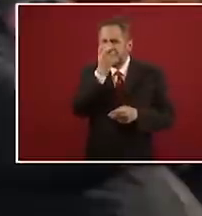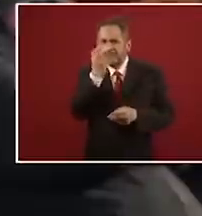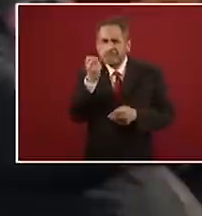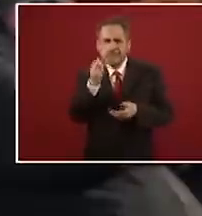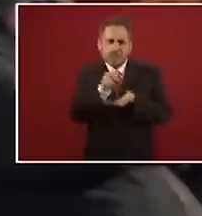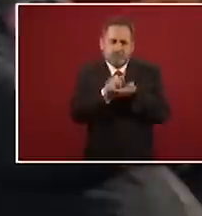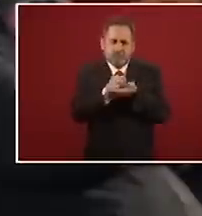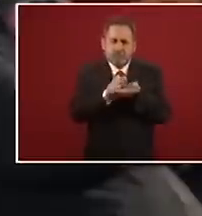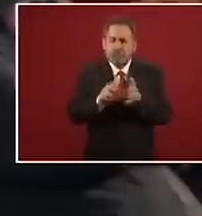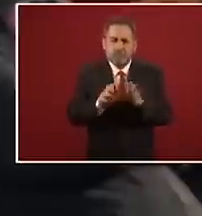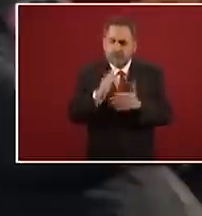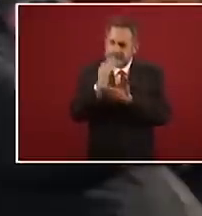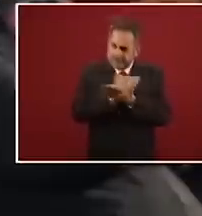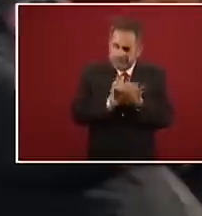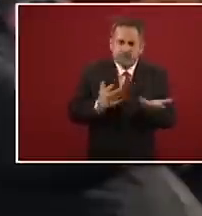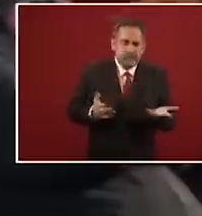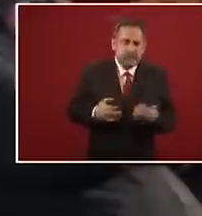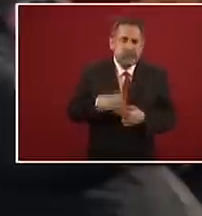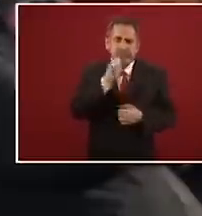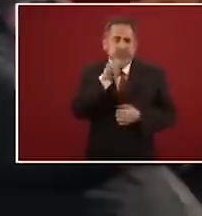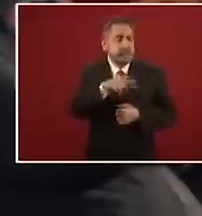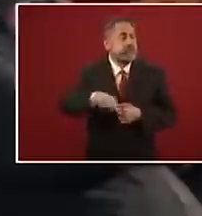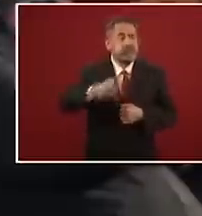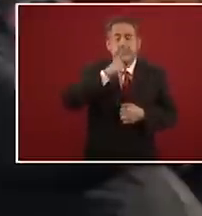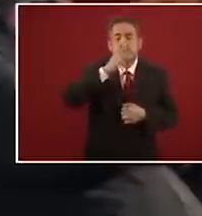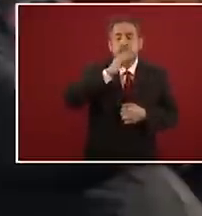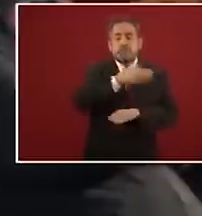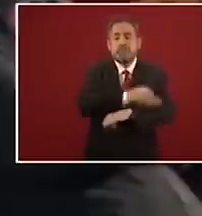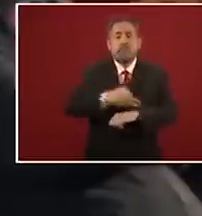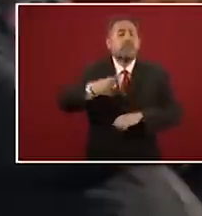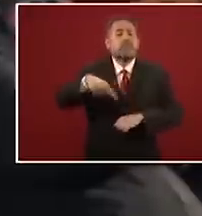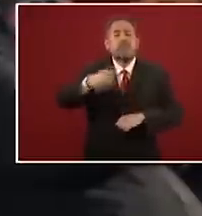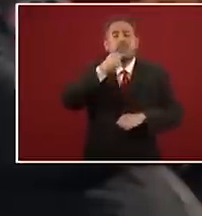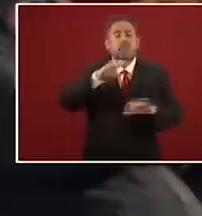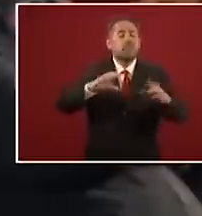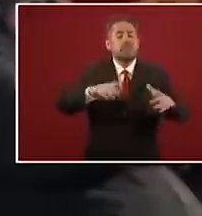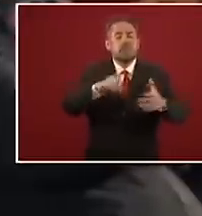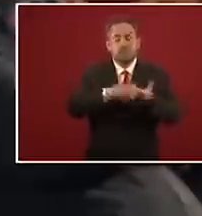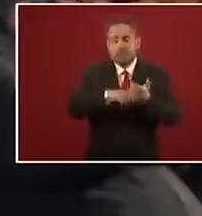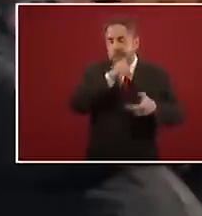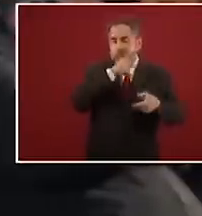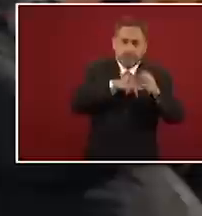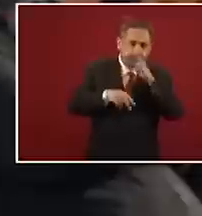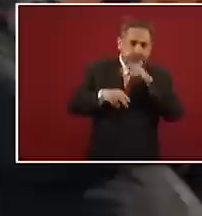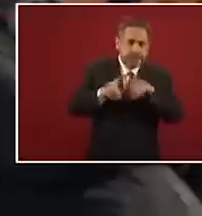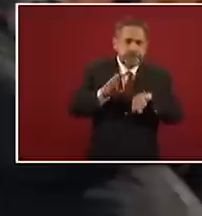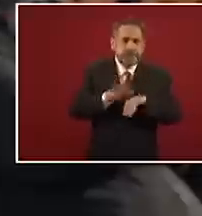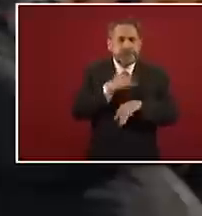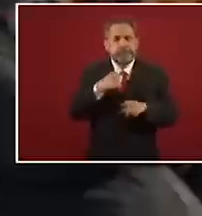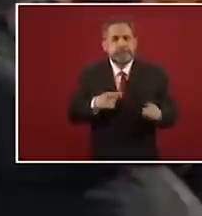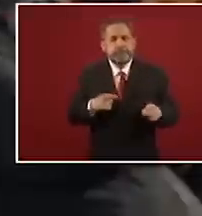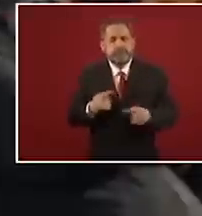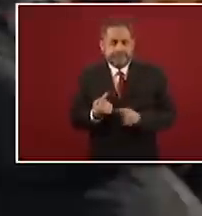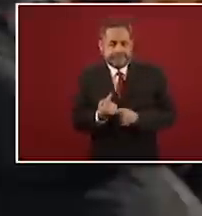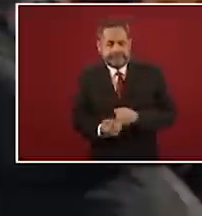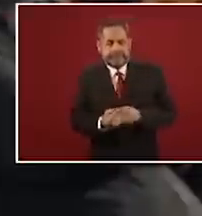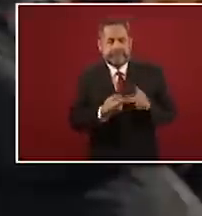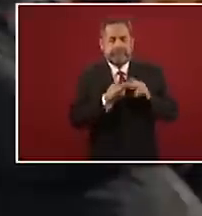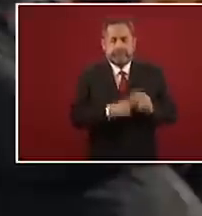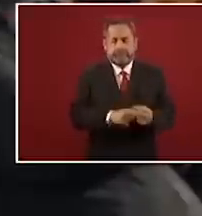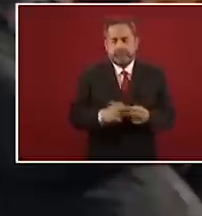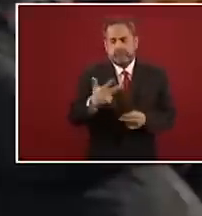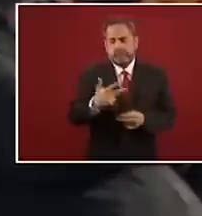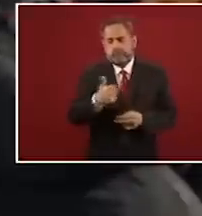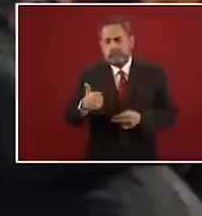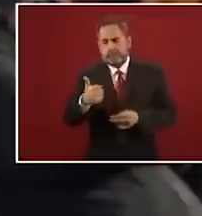de que las personas, los padres de familia de estos niños están muy preocupados porque desde muy pequeños, desde los 8